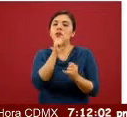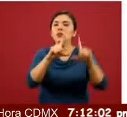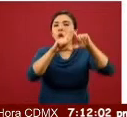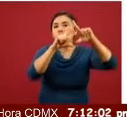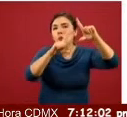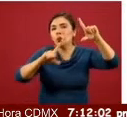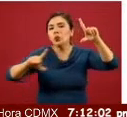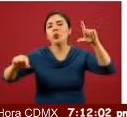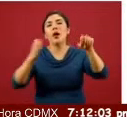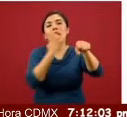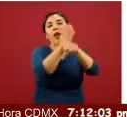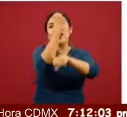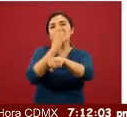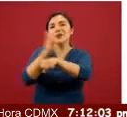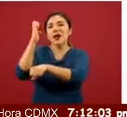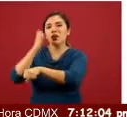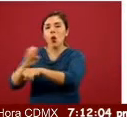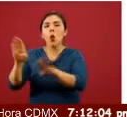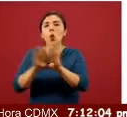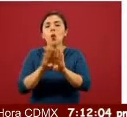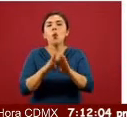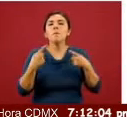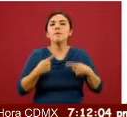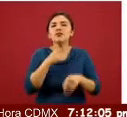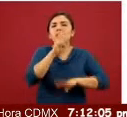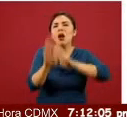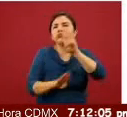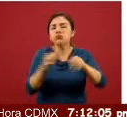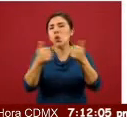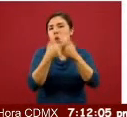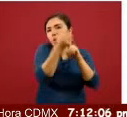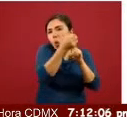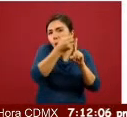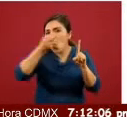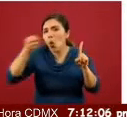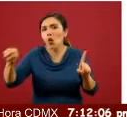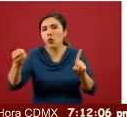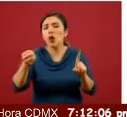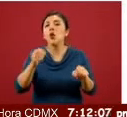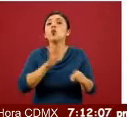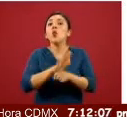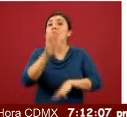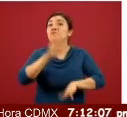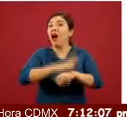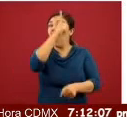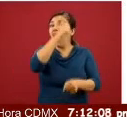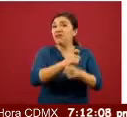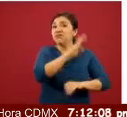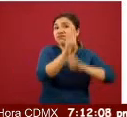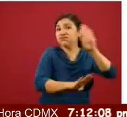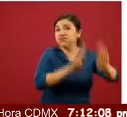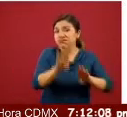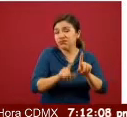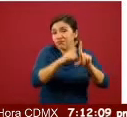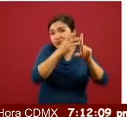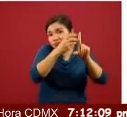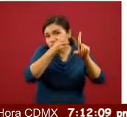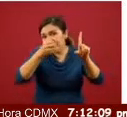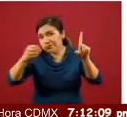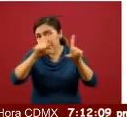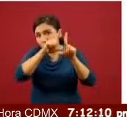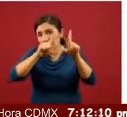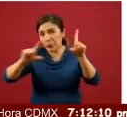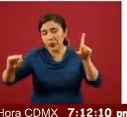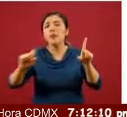por entidad federativa, están ordenadas en relación a la mayor carga de defunciones, de mayor a menor, y